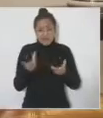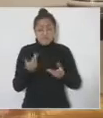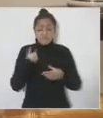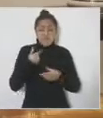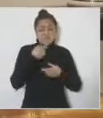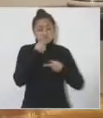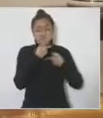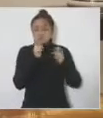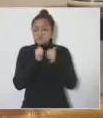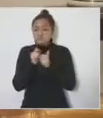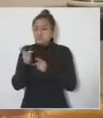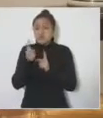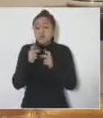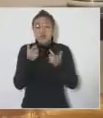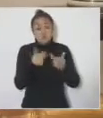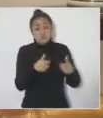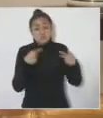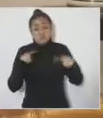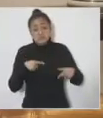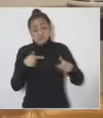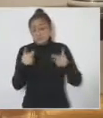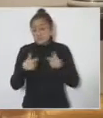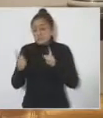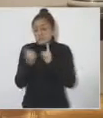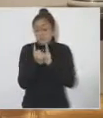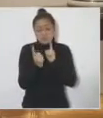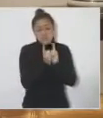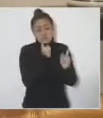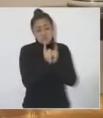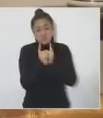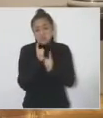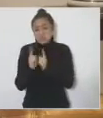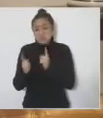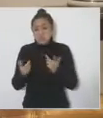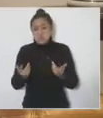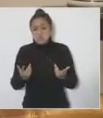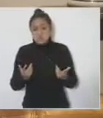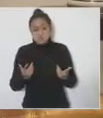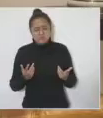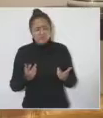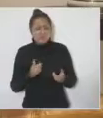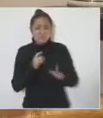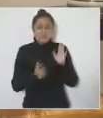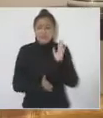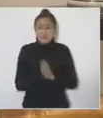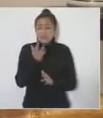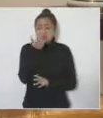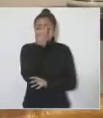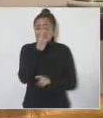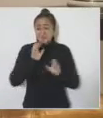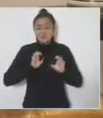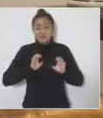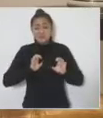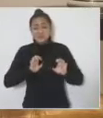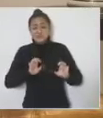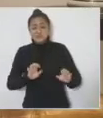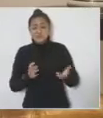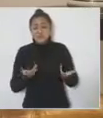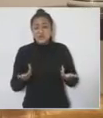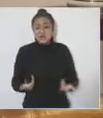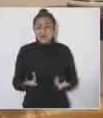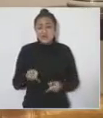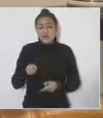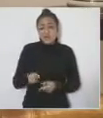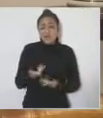con los hombres ricos de Puebla y se iban a los lugares más caros y